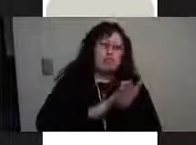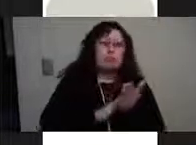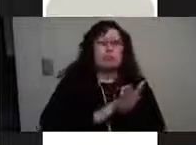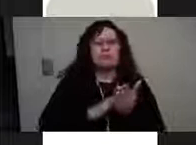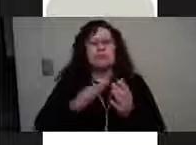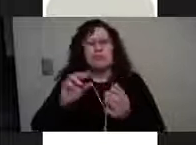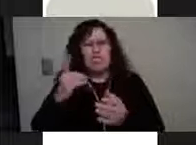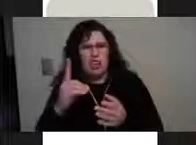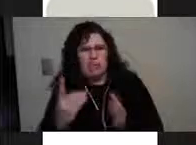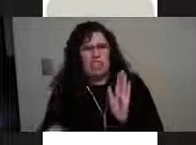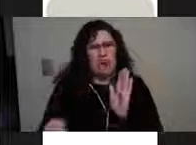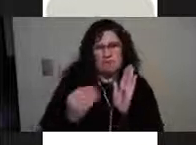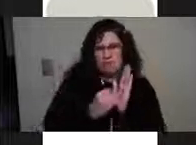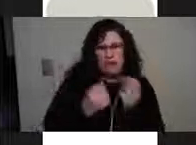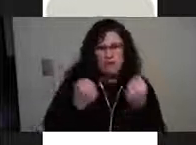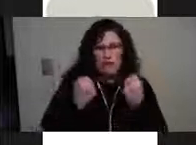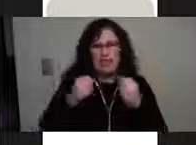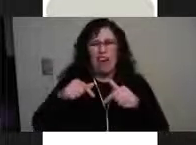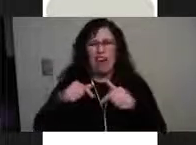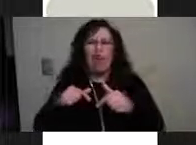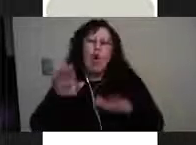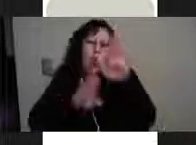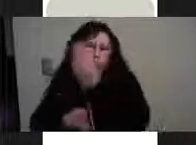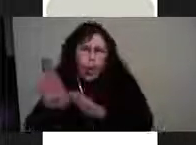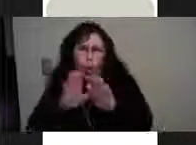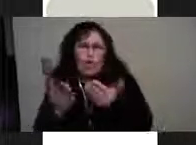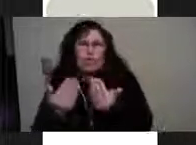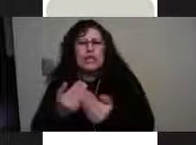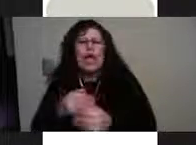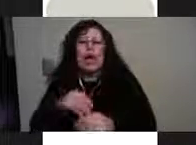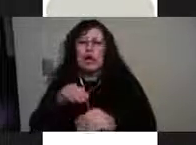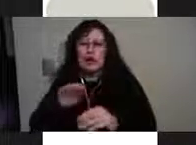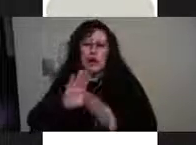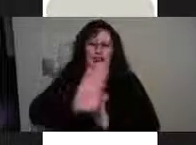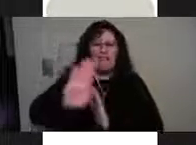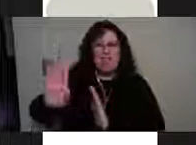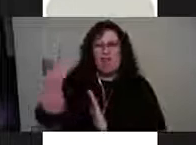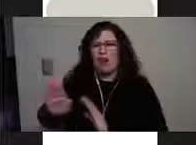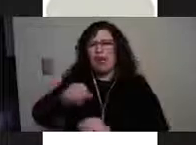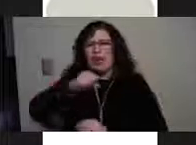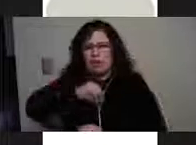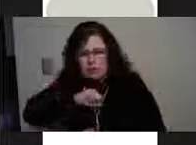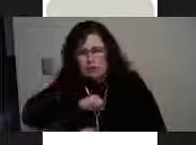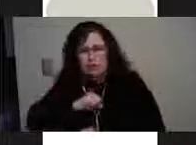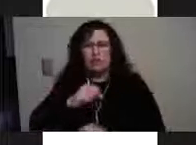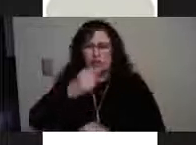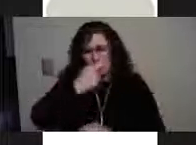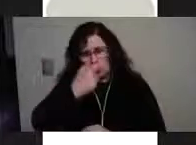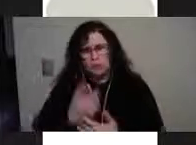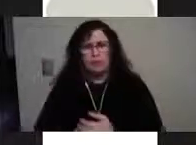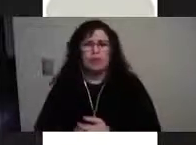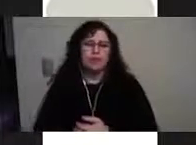Significa un riesgo importante en el periodo invernal, ya, y que muchas veces los tienen durante algunos días o varios días en cama.